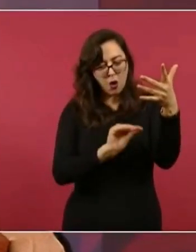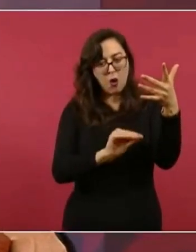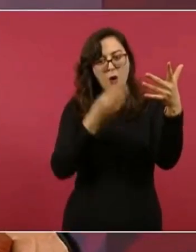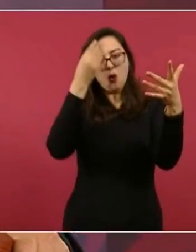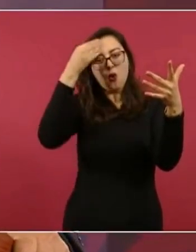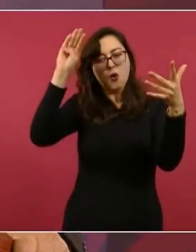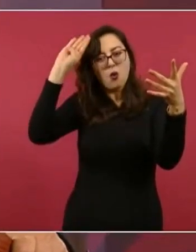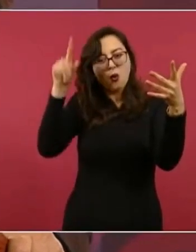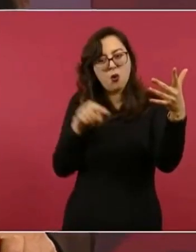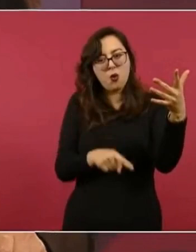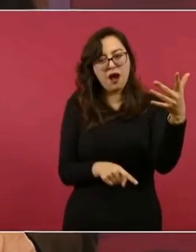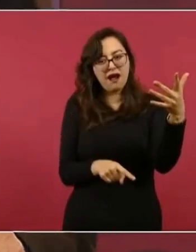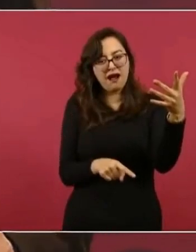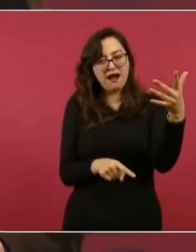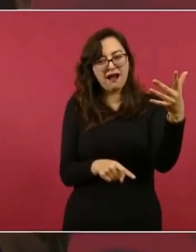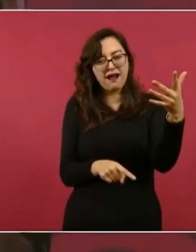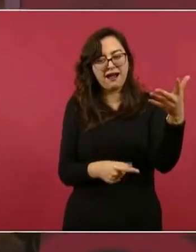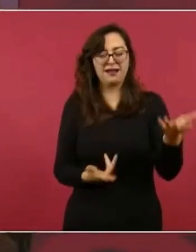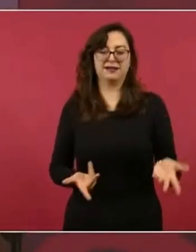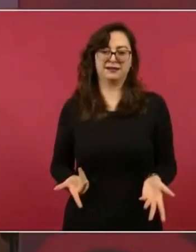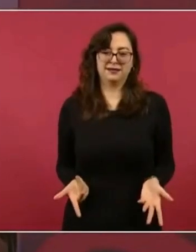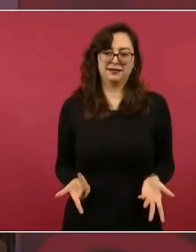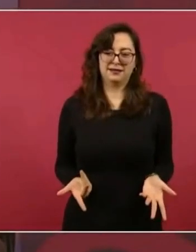De que no pueden